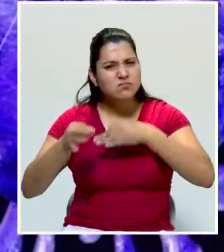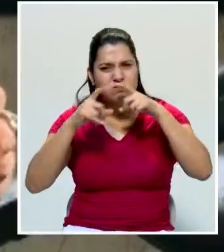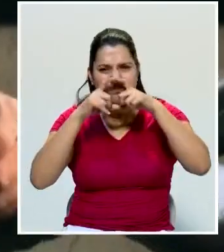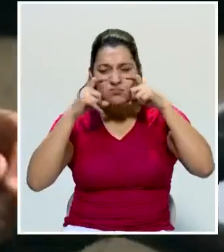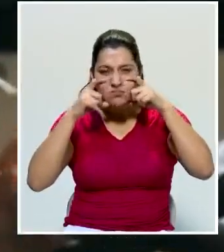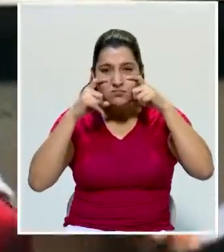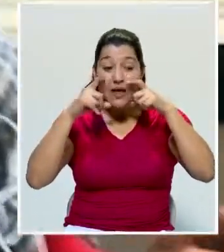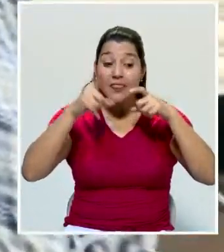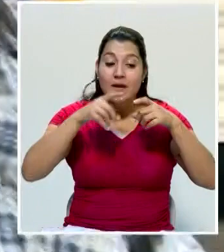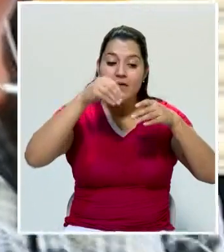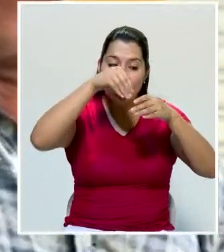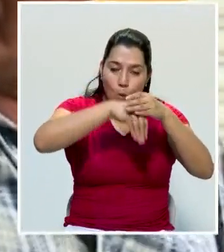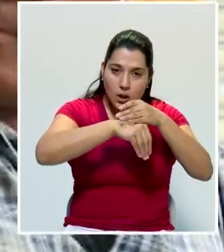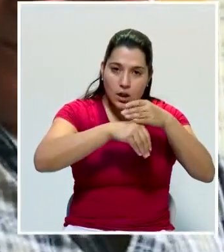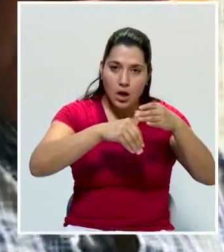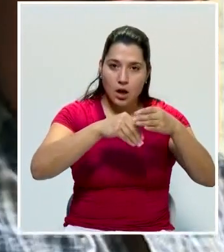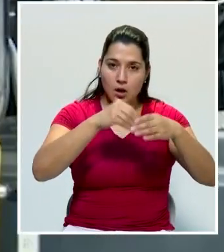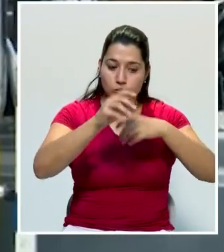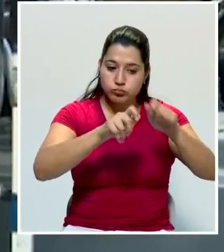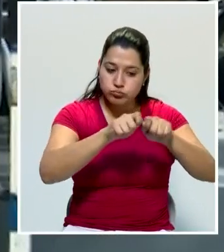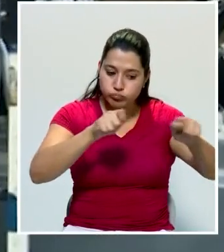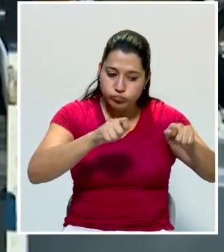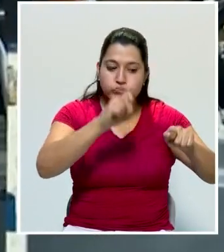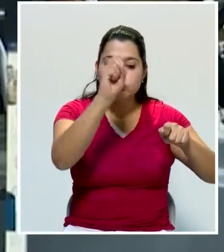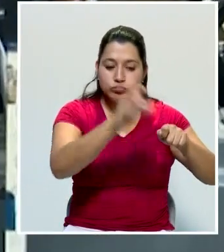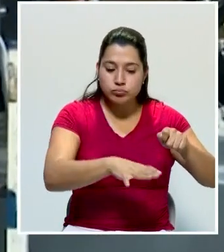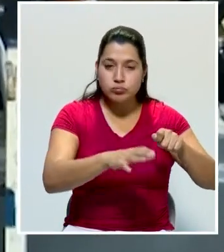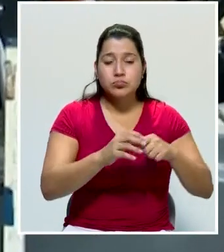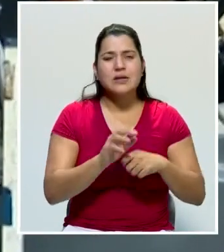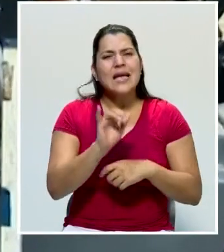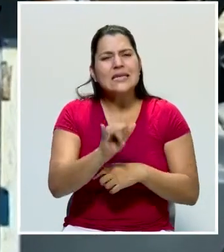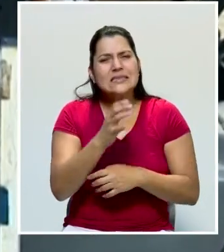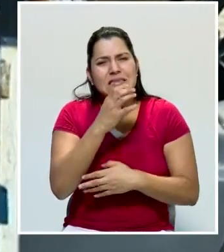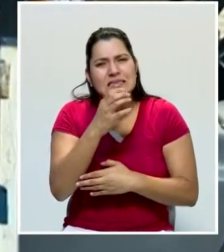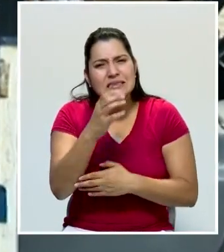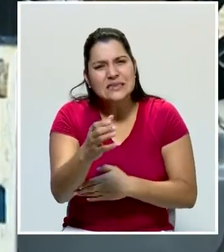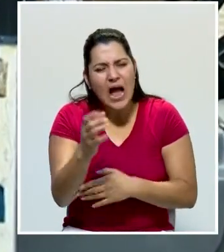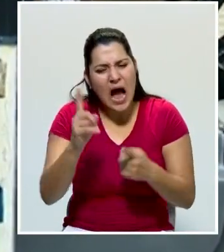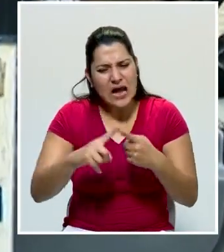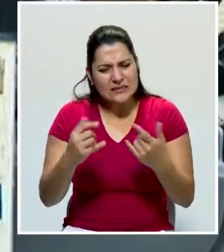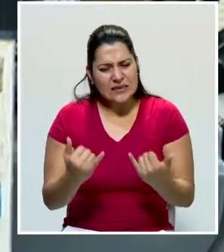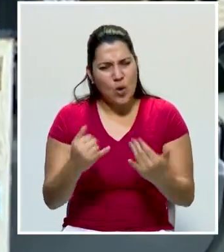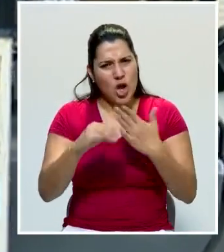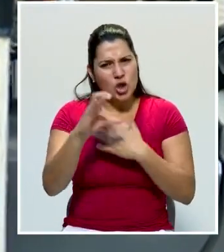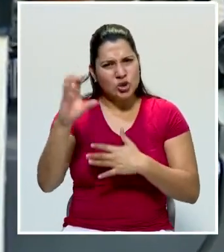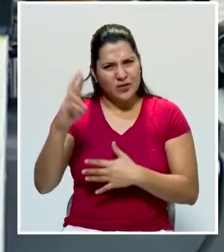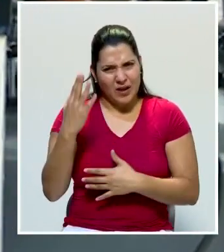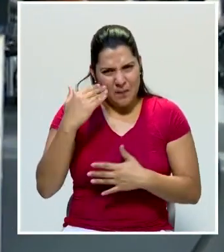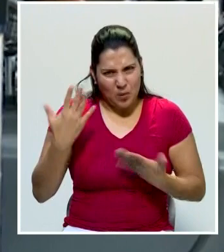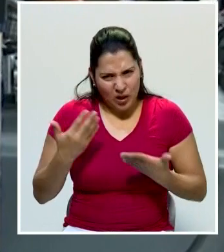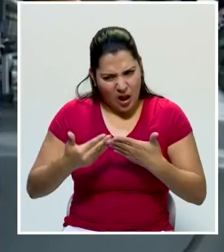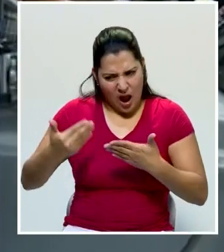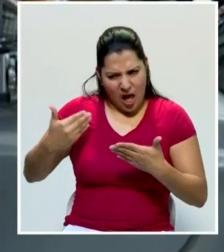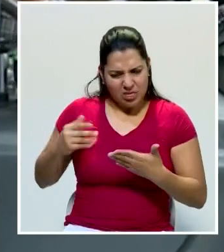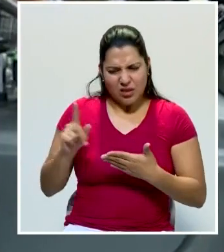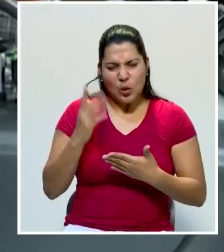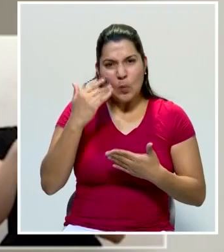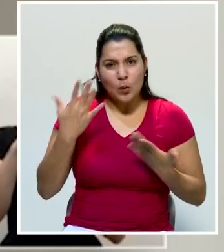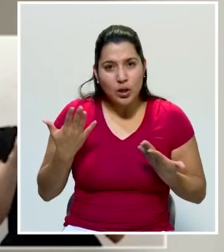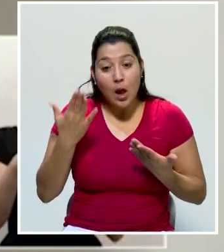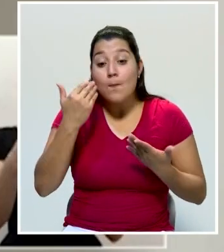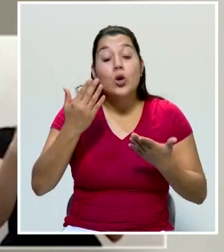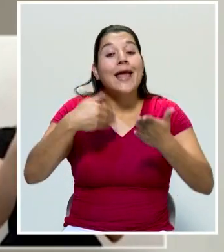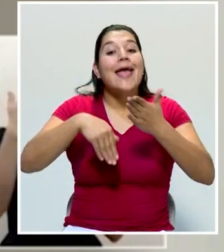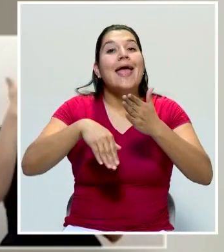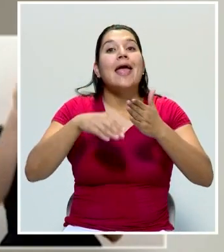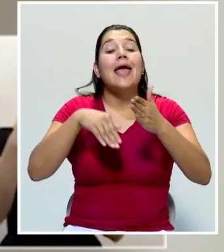cerrado. Salas explicó que esta recomendación se hace ahora debido a que en Costa Rica no se ha detectado transmisión comunitaria. Porque es